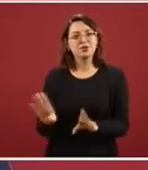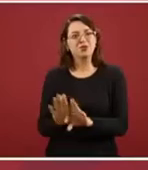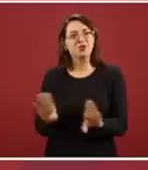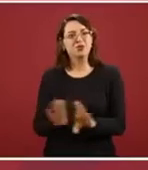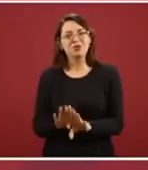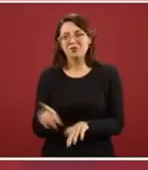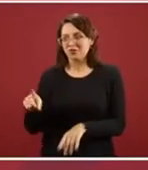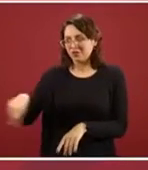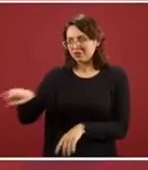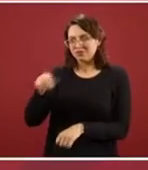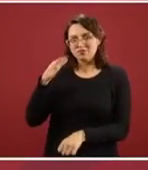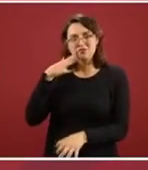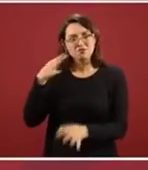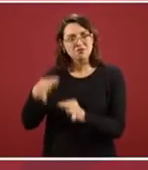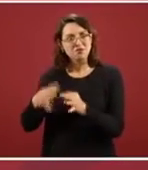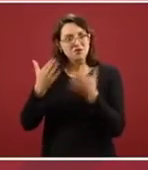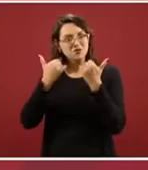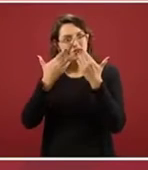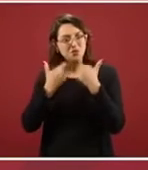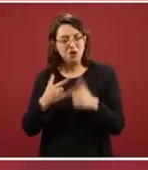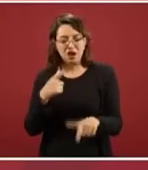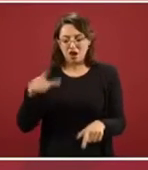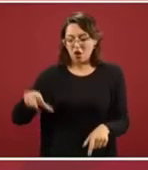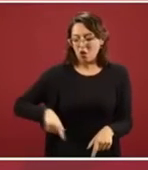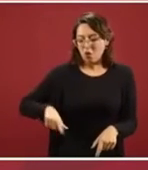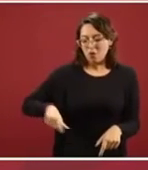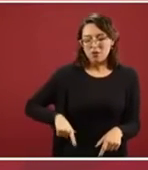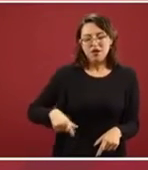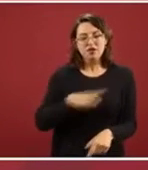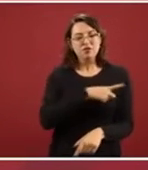Y en algunos casos se alentaron